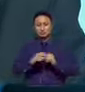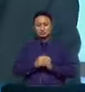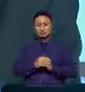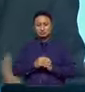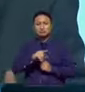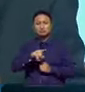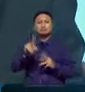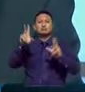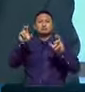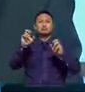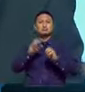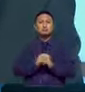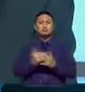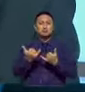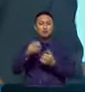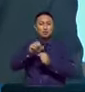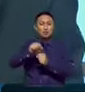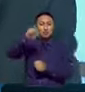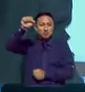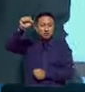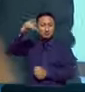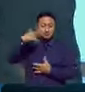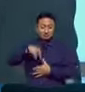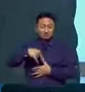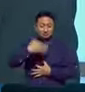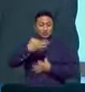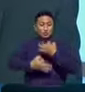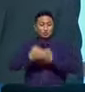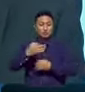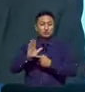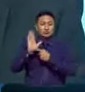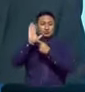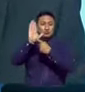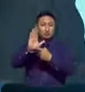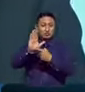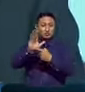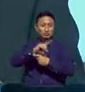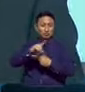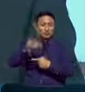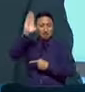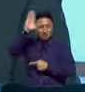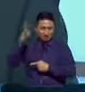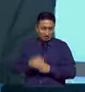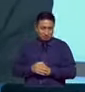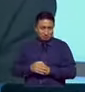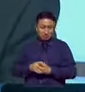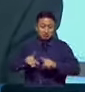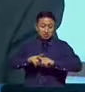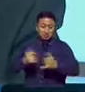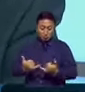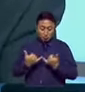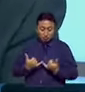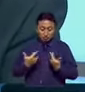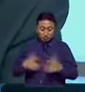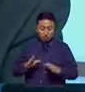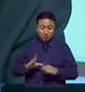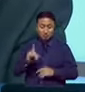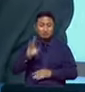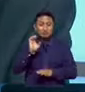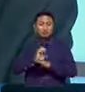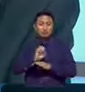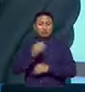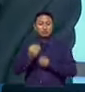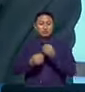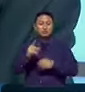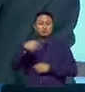tiene que ver con la develación que la justicia, la publicación que va a hacer la justicia brasileña. Pero evidentemente ya de cara a lo que el Ecuador tiene que hacer en